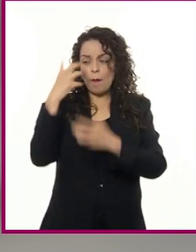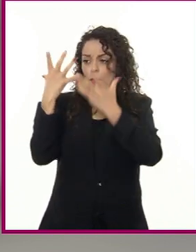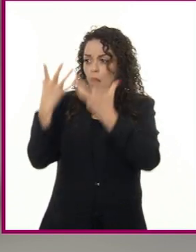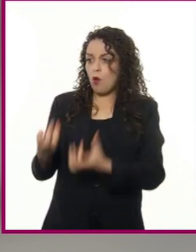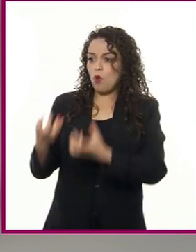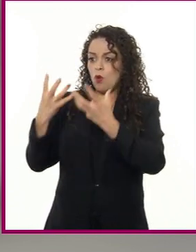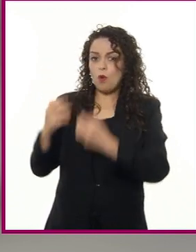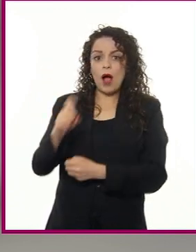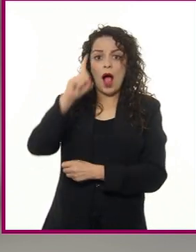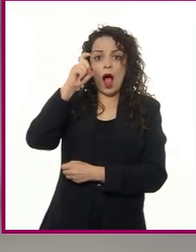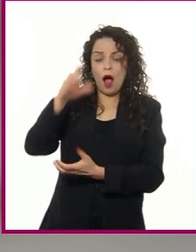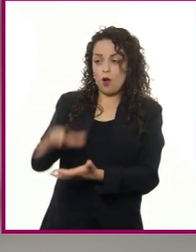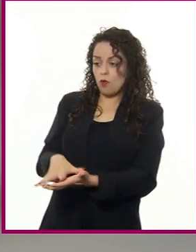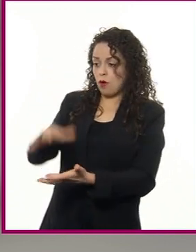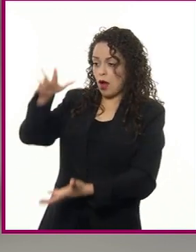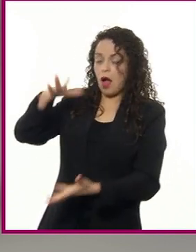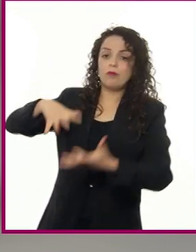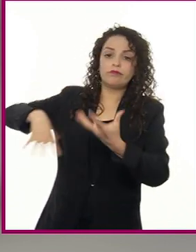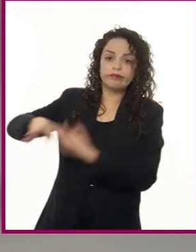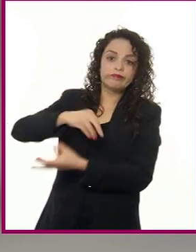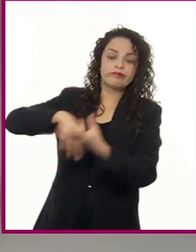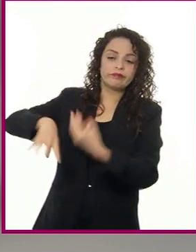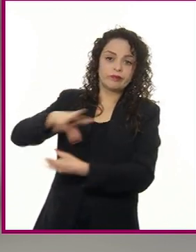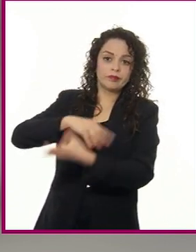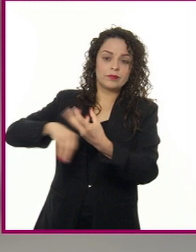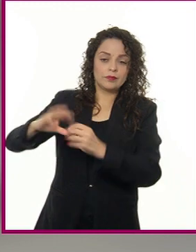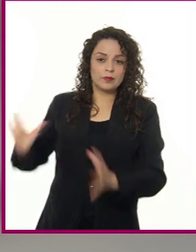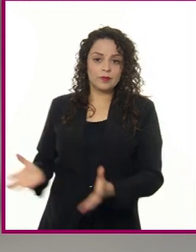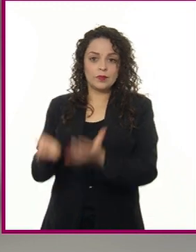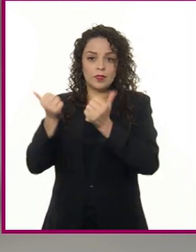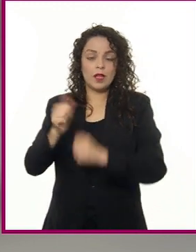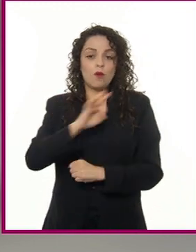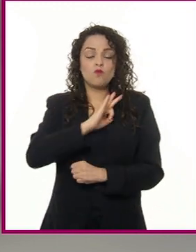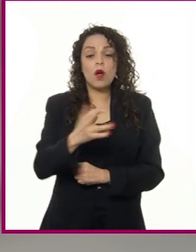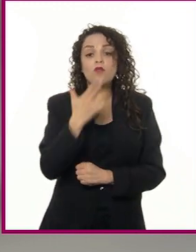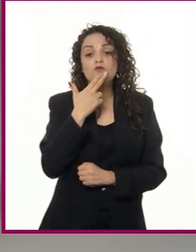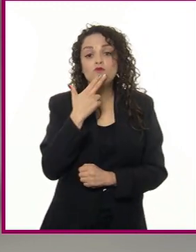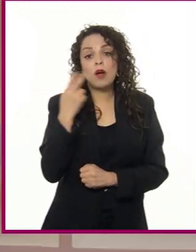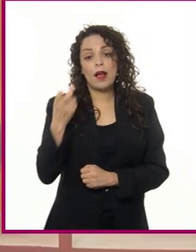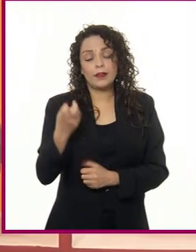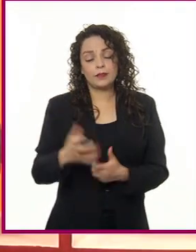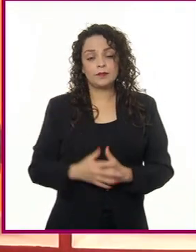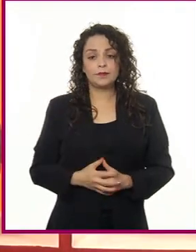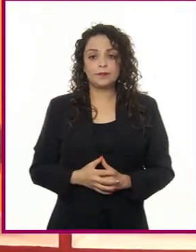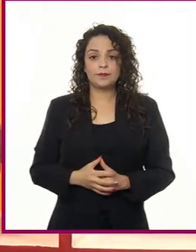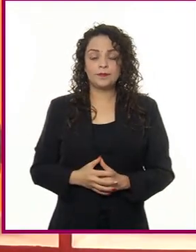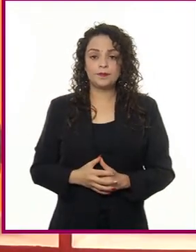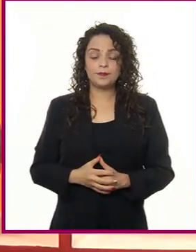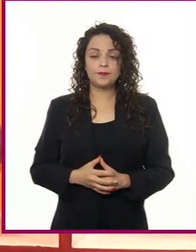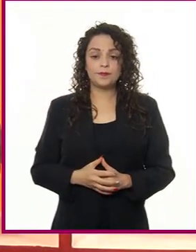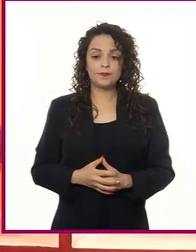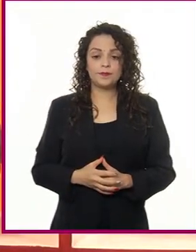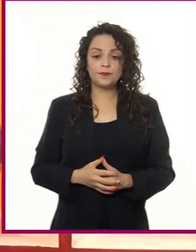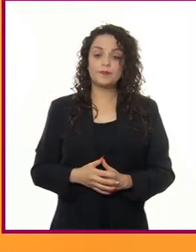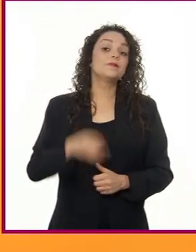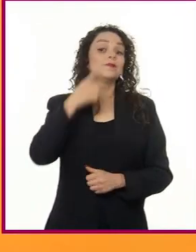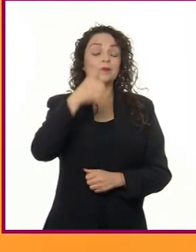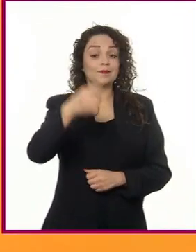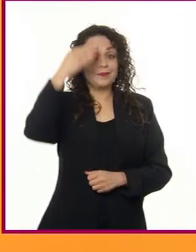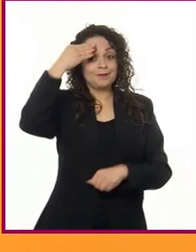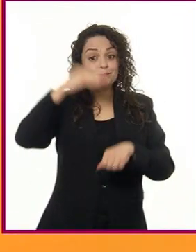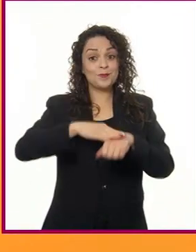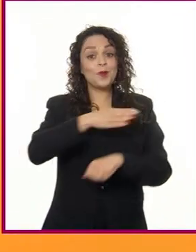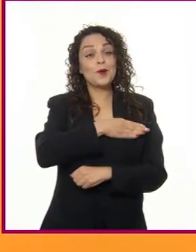la recuperación de aguas pluviales que nos permita aprovechar este recurso natural. ¡Qué buena memoria